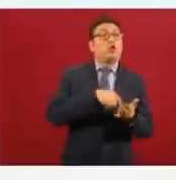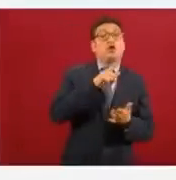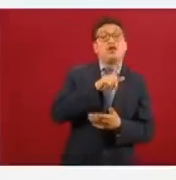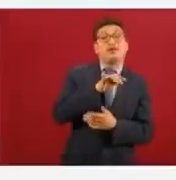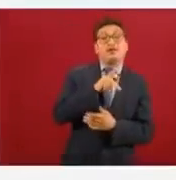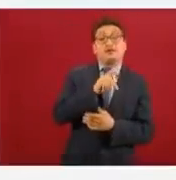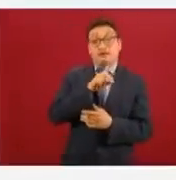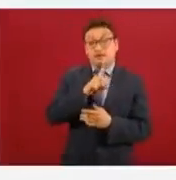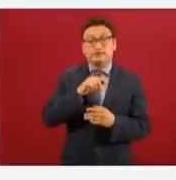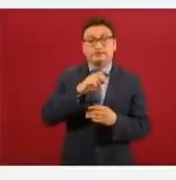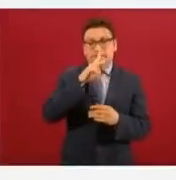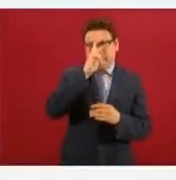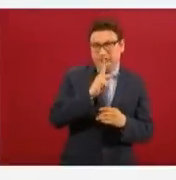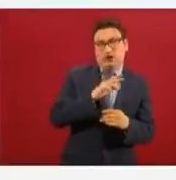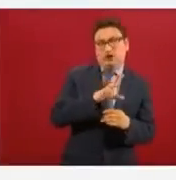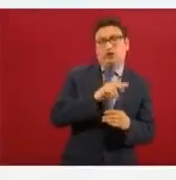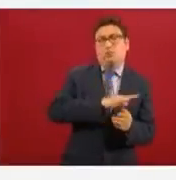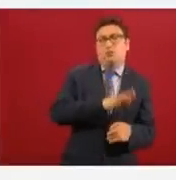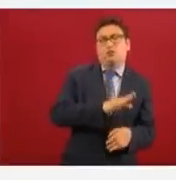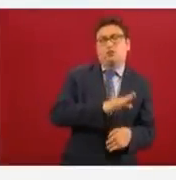algunos otros estados que están enunciados aquí si en cuenta